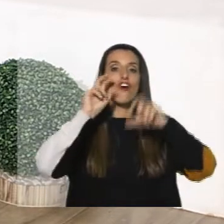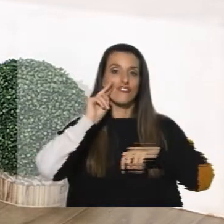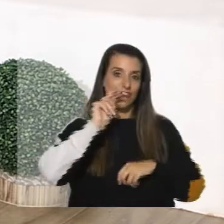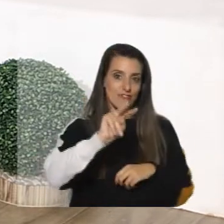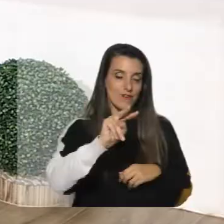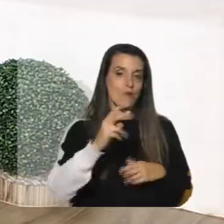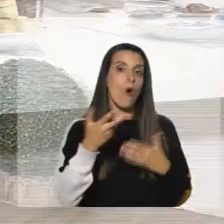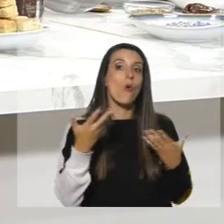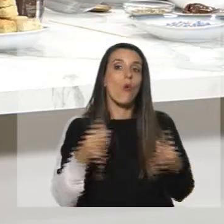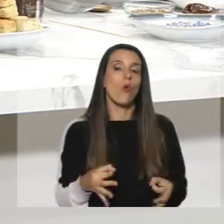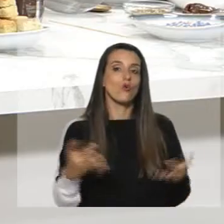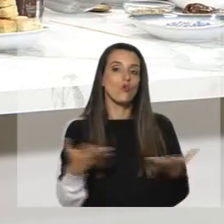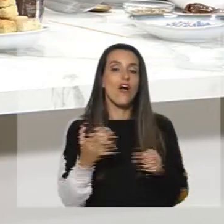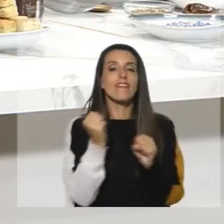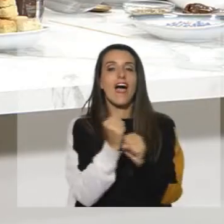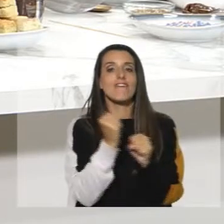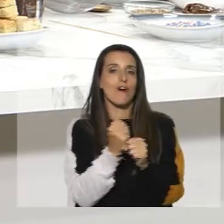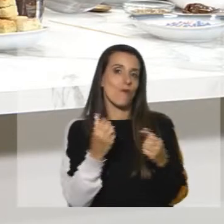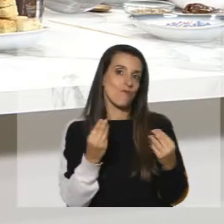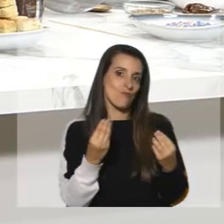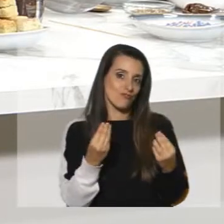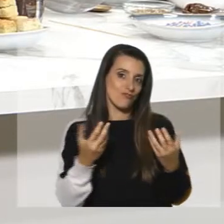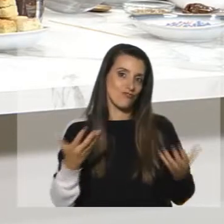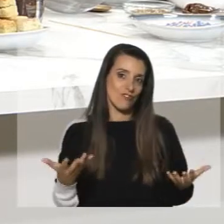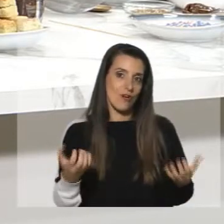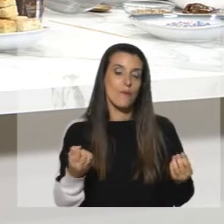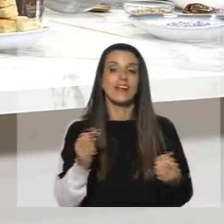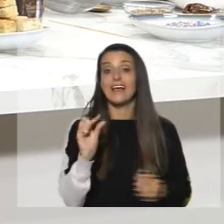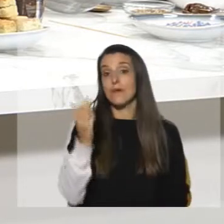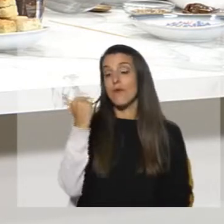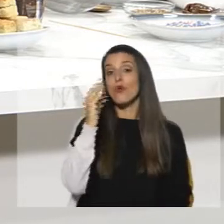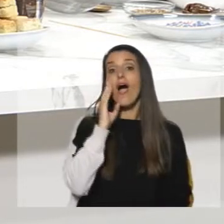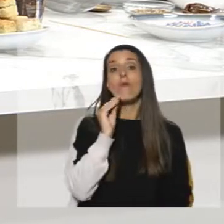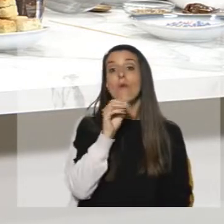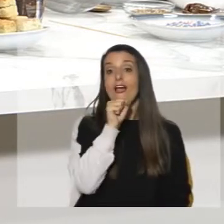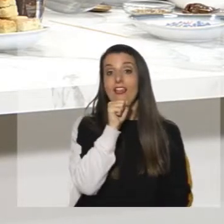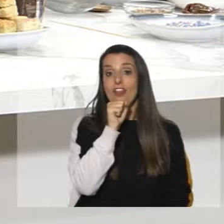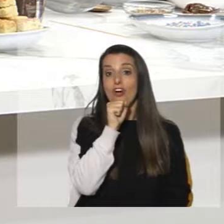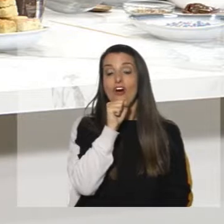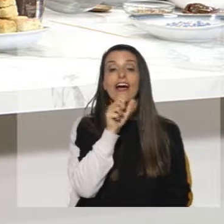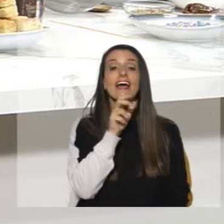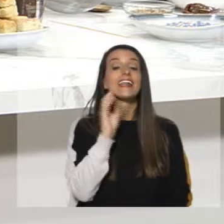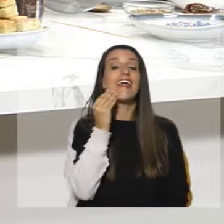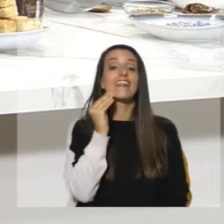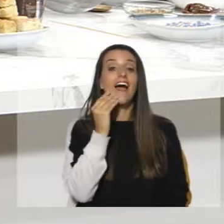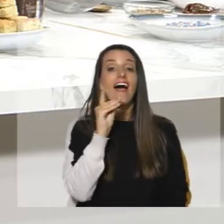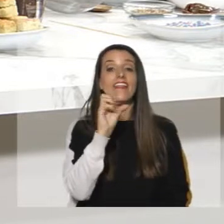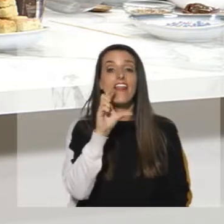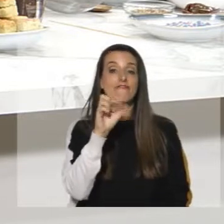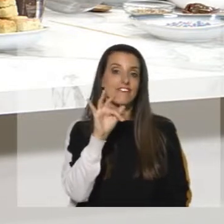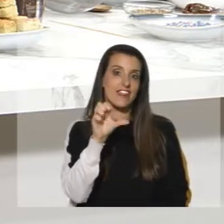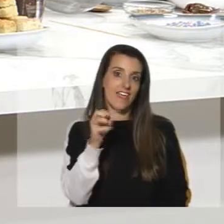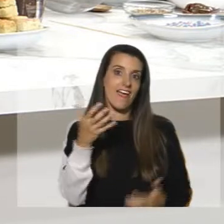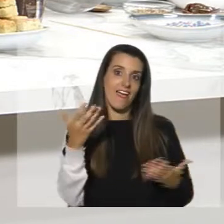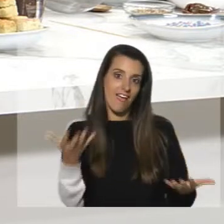ahora capaz que está un poco atareado. Claro, porque como dijimos, fue abuelo hace nuevamente poquitos días de Delfina. Exactamente, pero en